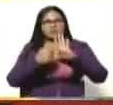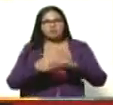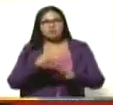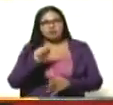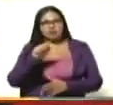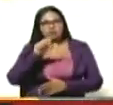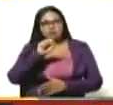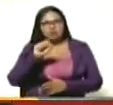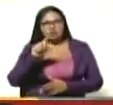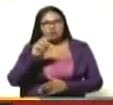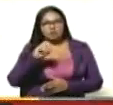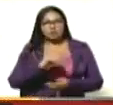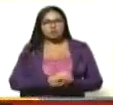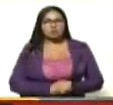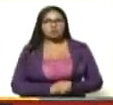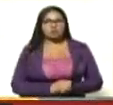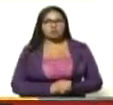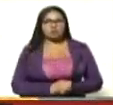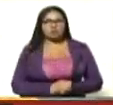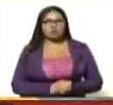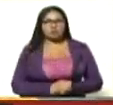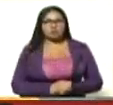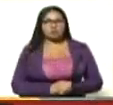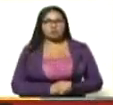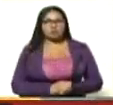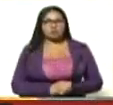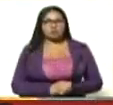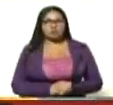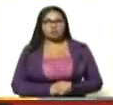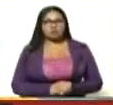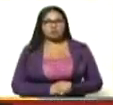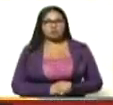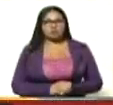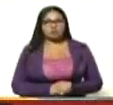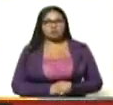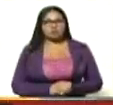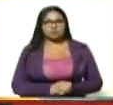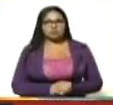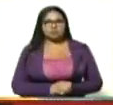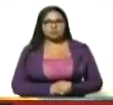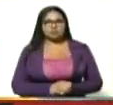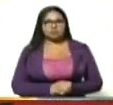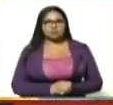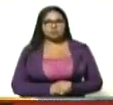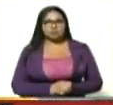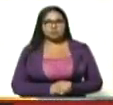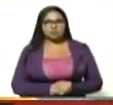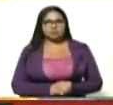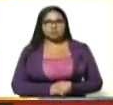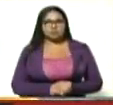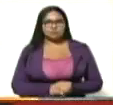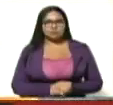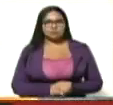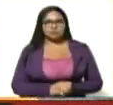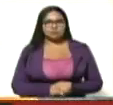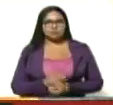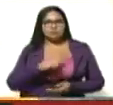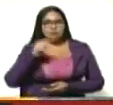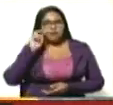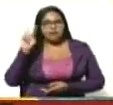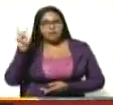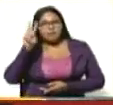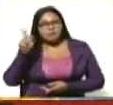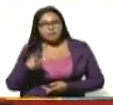I am very happy to know that Venezuela recognizes African poetry. It